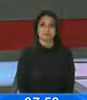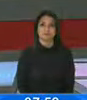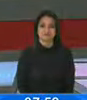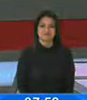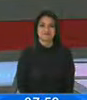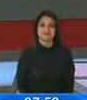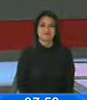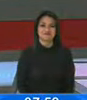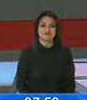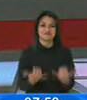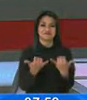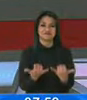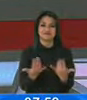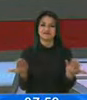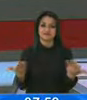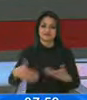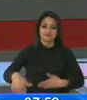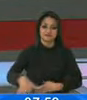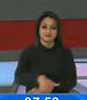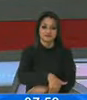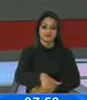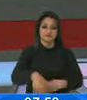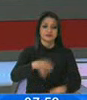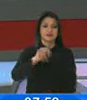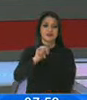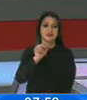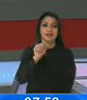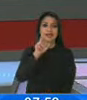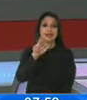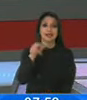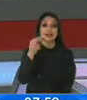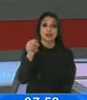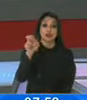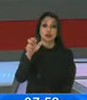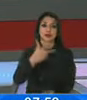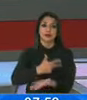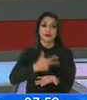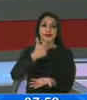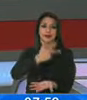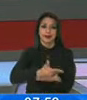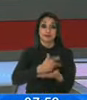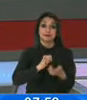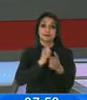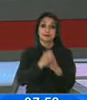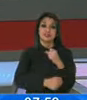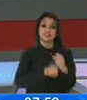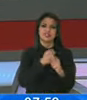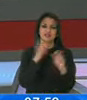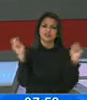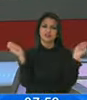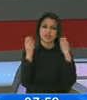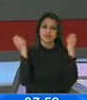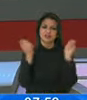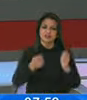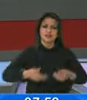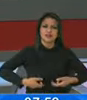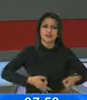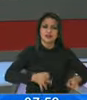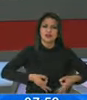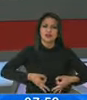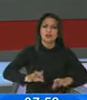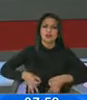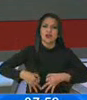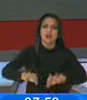Es tiempo de irnos a la frontera entre Nariño y el Carchi y ahí contarles que cada año se celebra el carnaval multicolor en